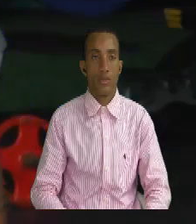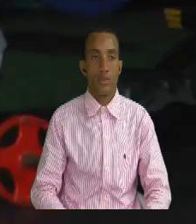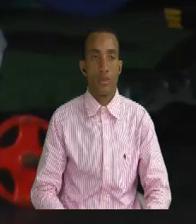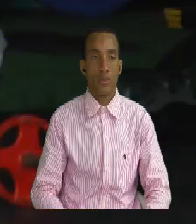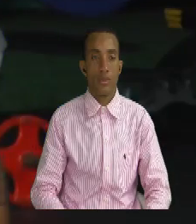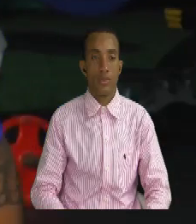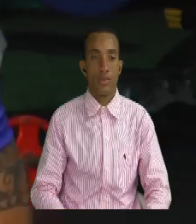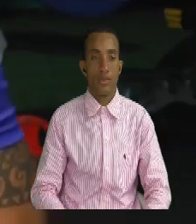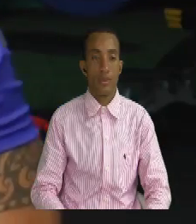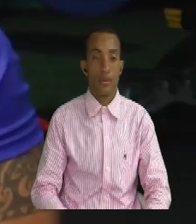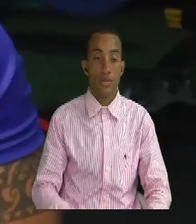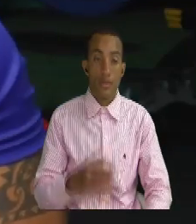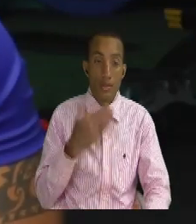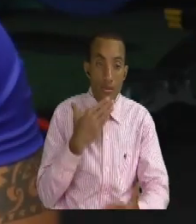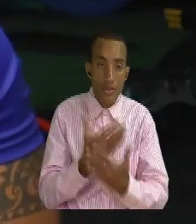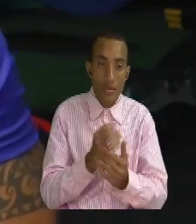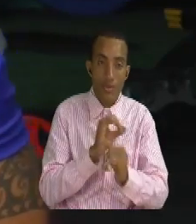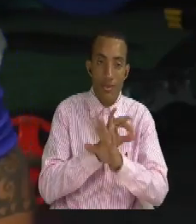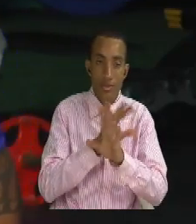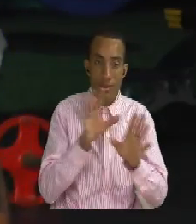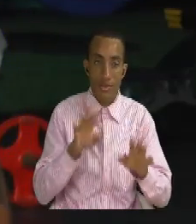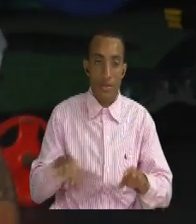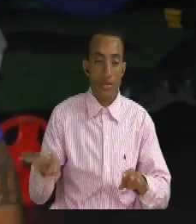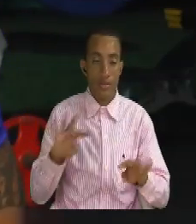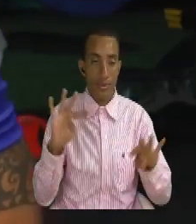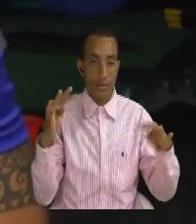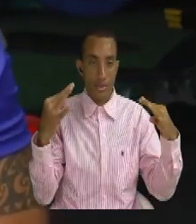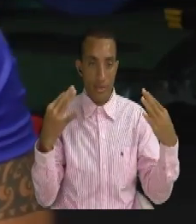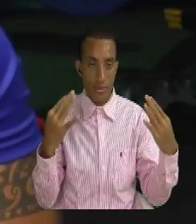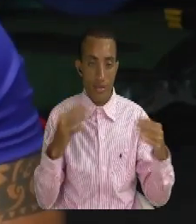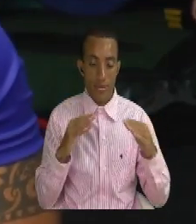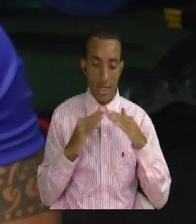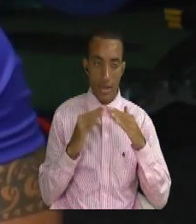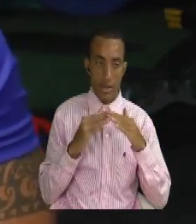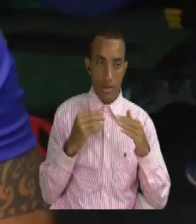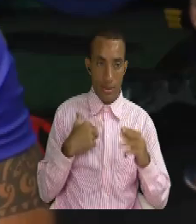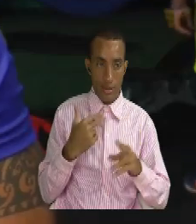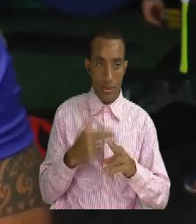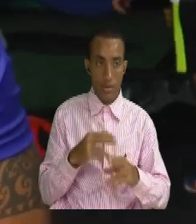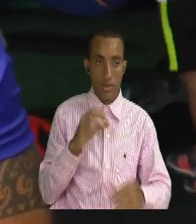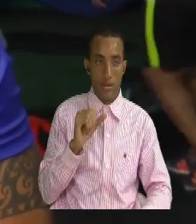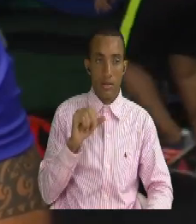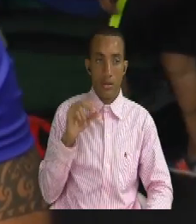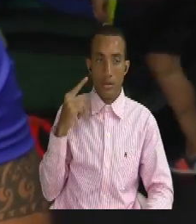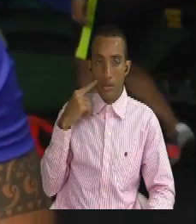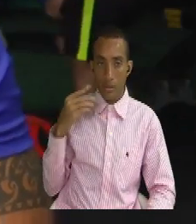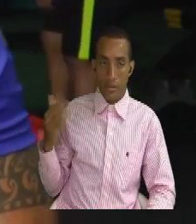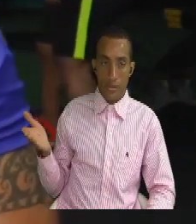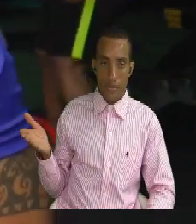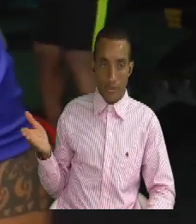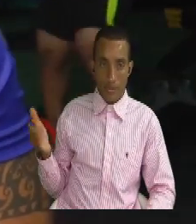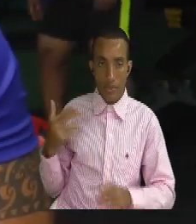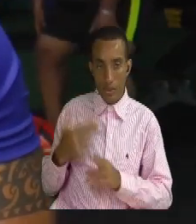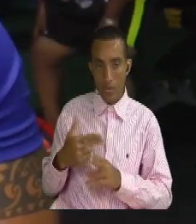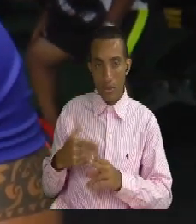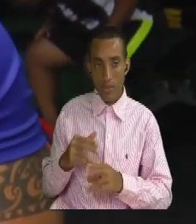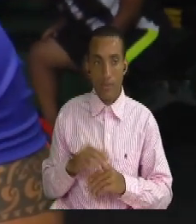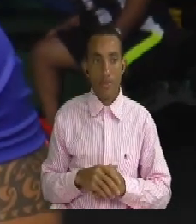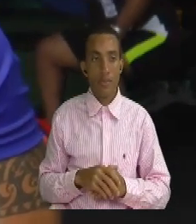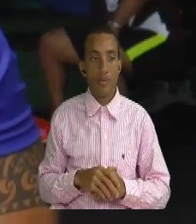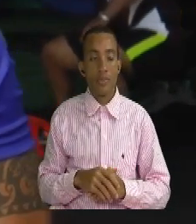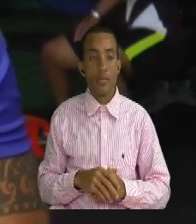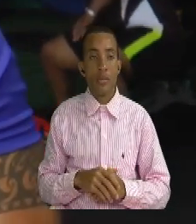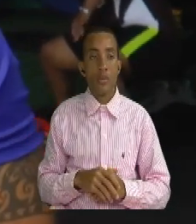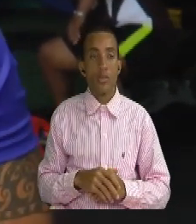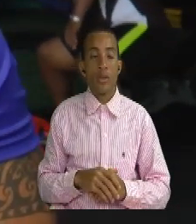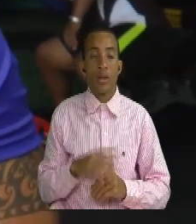Hola, buenos días, mis queridos televidentes de En Casa. Mi nombre es Andrés Durán, del Centro Deportivo Zona Training 36. Y bueno, aquí